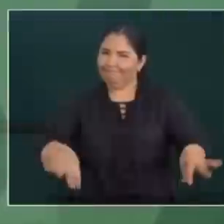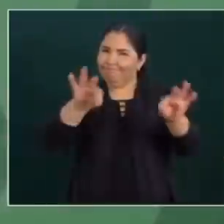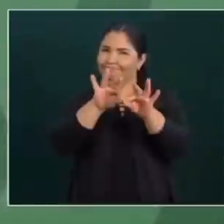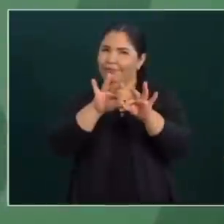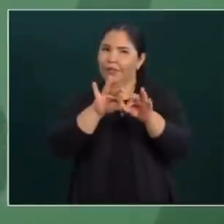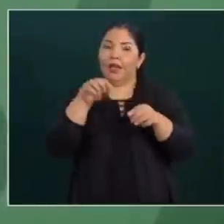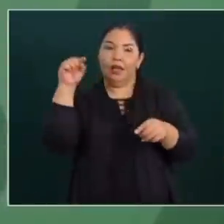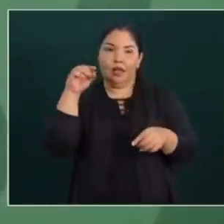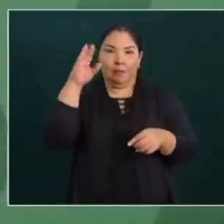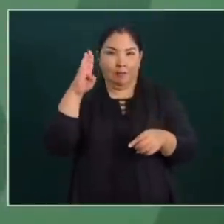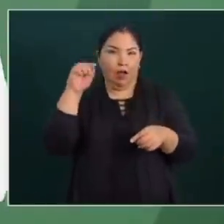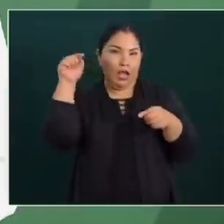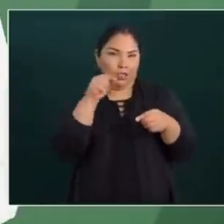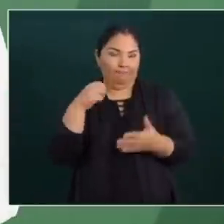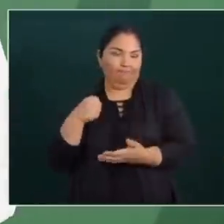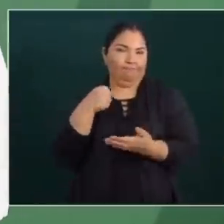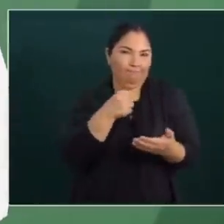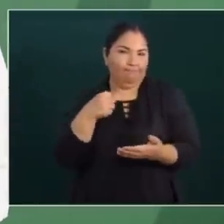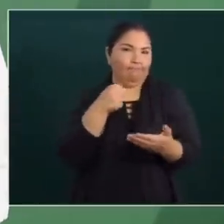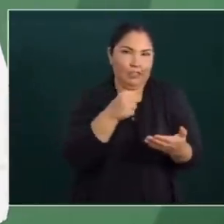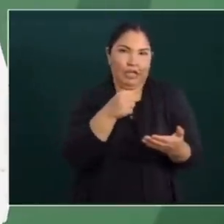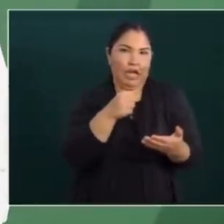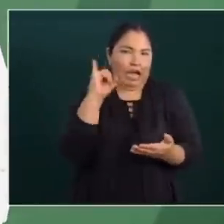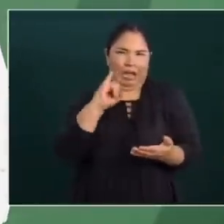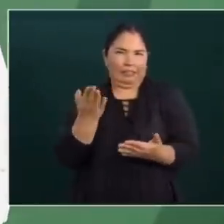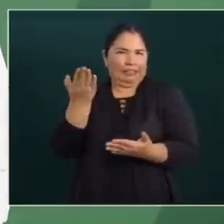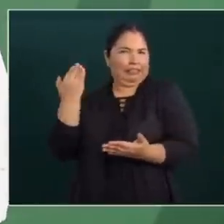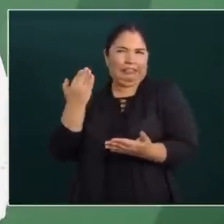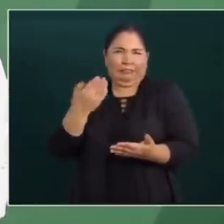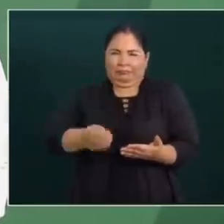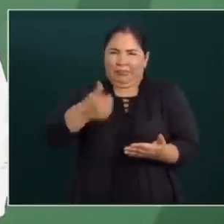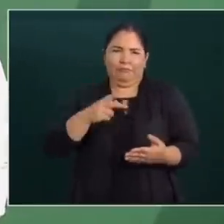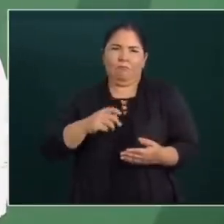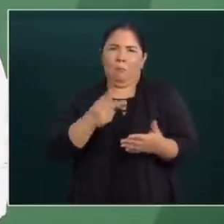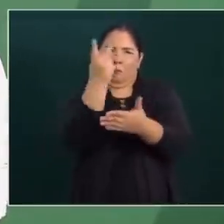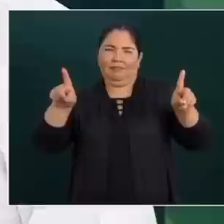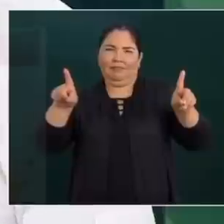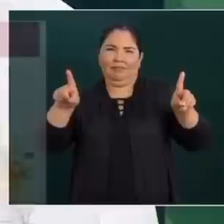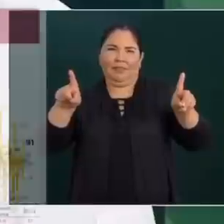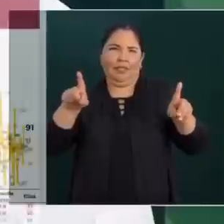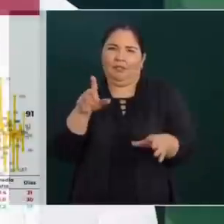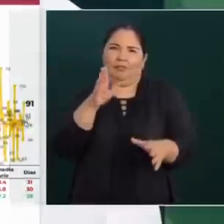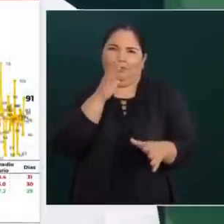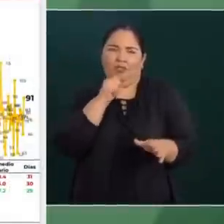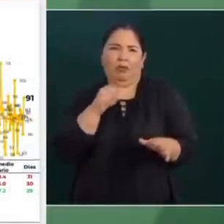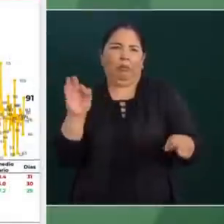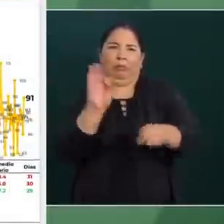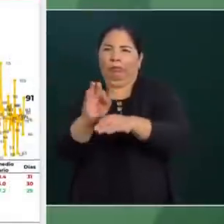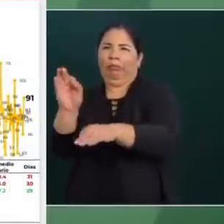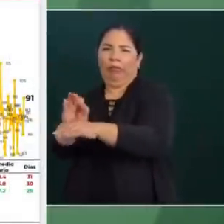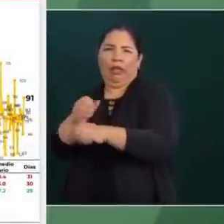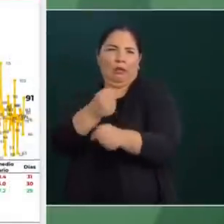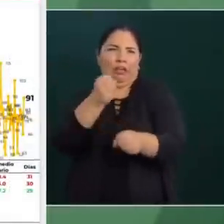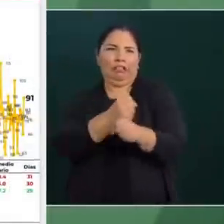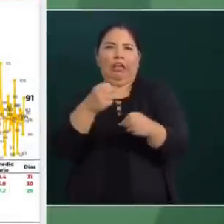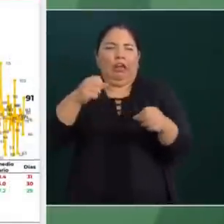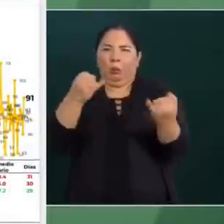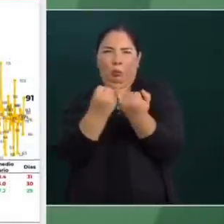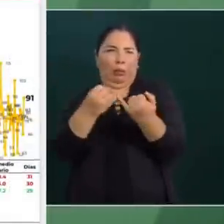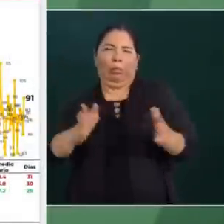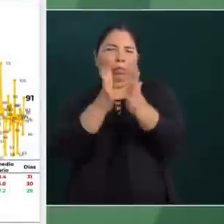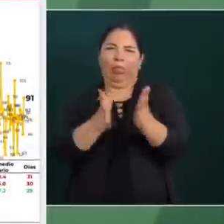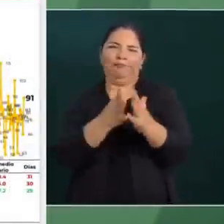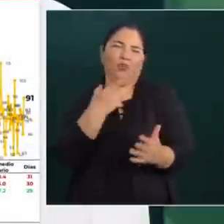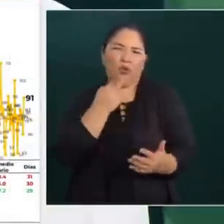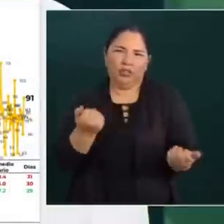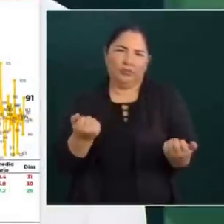en Badiraguato se está invirtiendo, como nunca se había hecho, en programas de desarrollo. No se puede enfrentar la violencia con la violencia, no se puede. Y